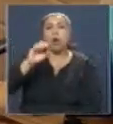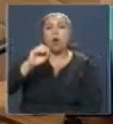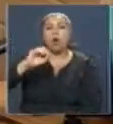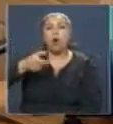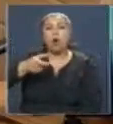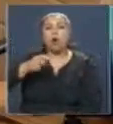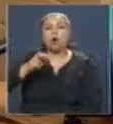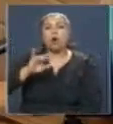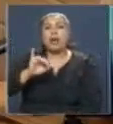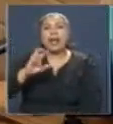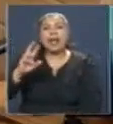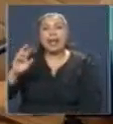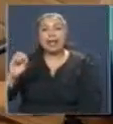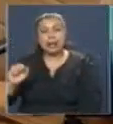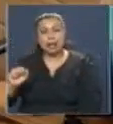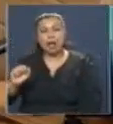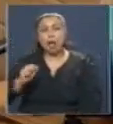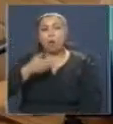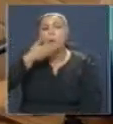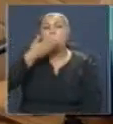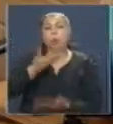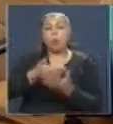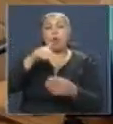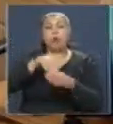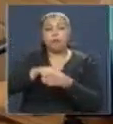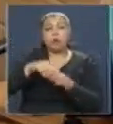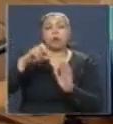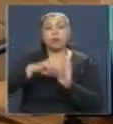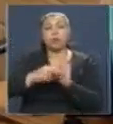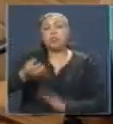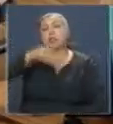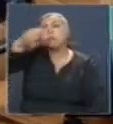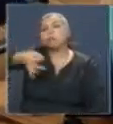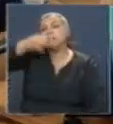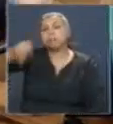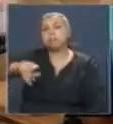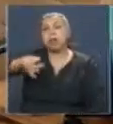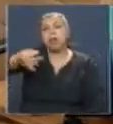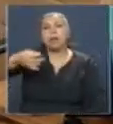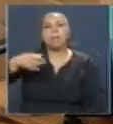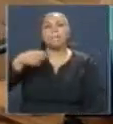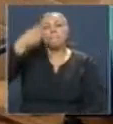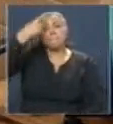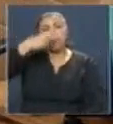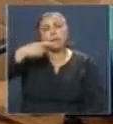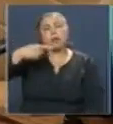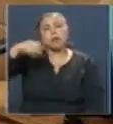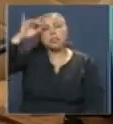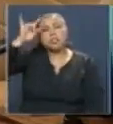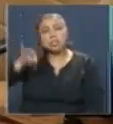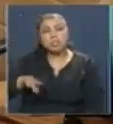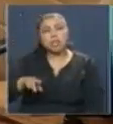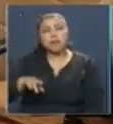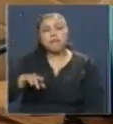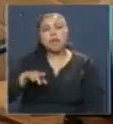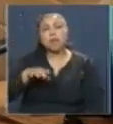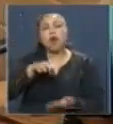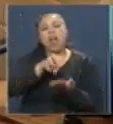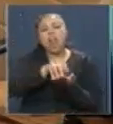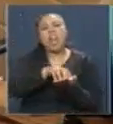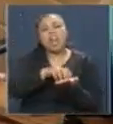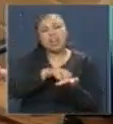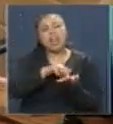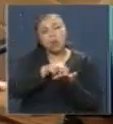al fundamentar su voto en contra del voto voluntario. Pero obviamente sabemos que la calculadora hoy